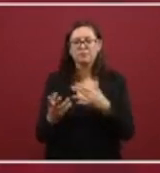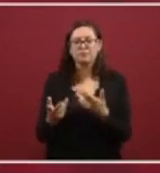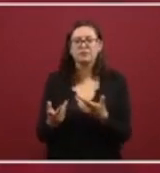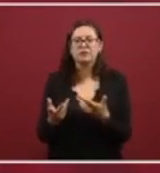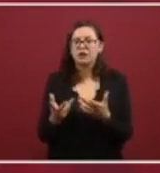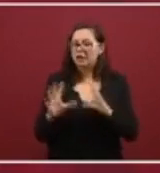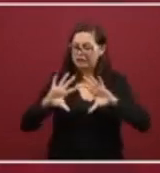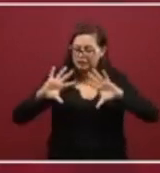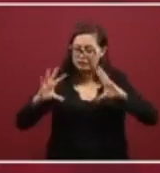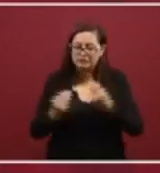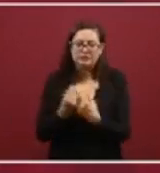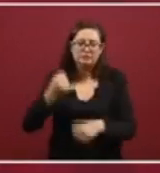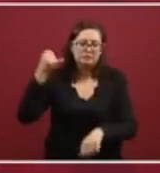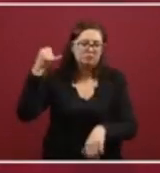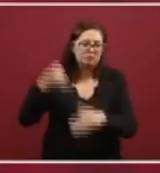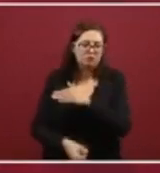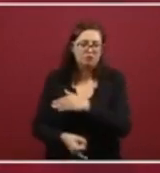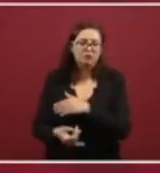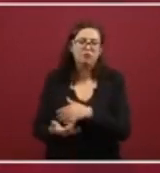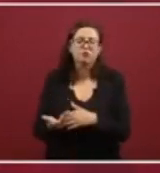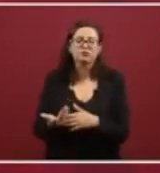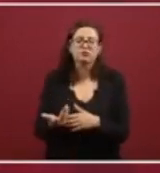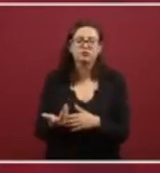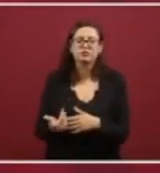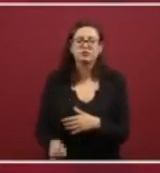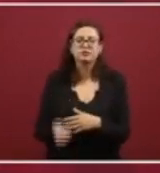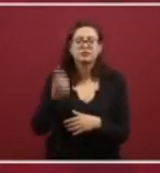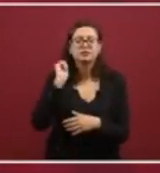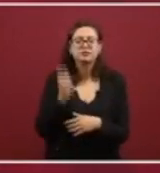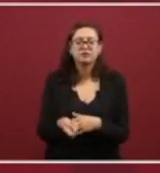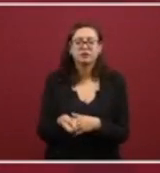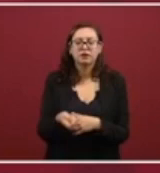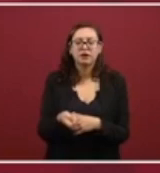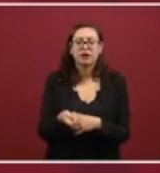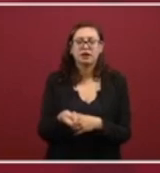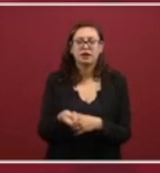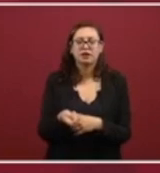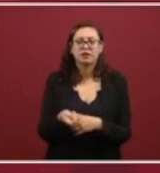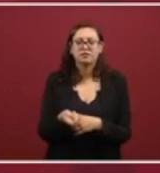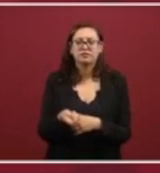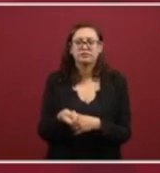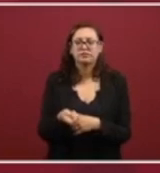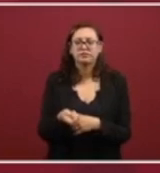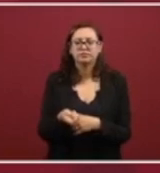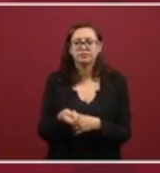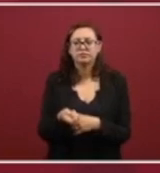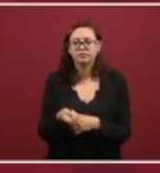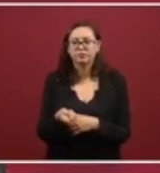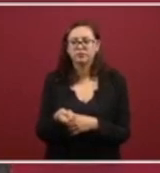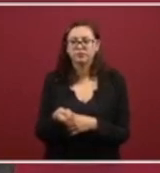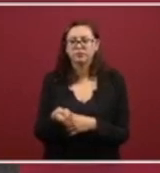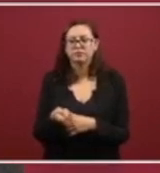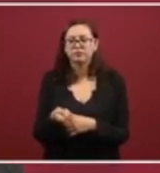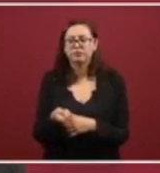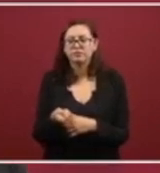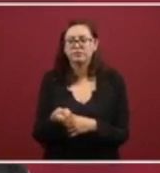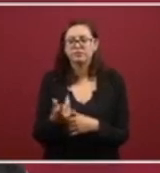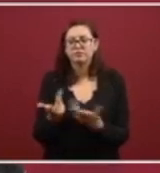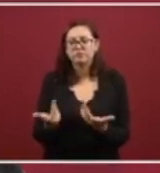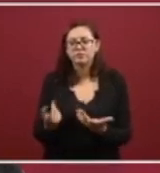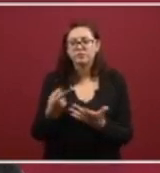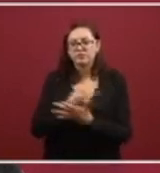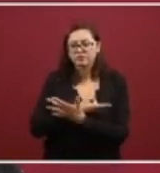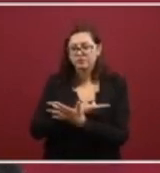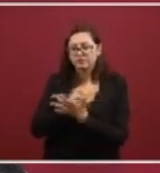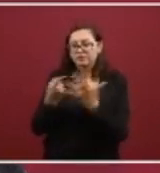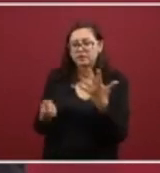más complejo, que lo que quiere decir es que podamos traducir o precisar cuál es la opción que se propone